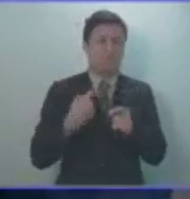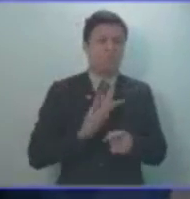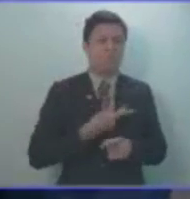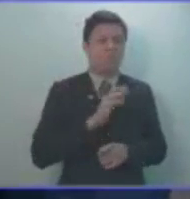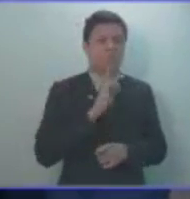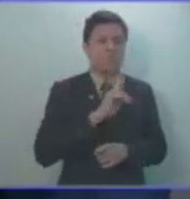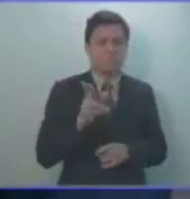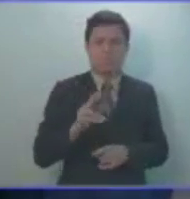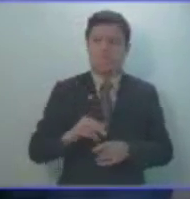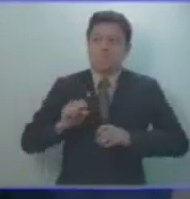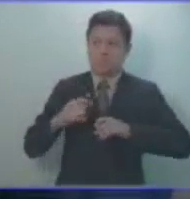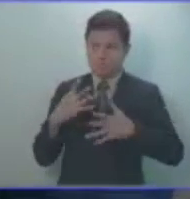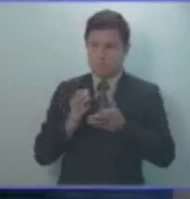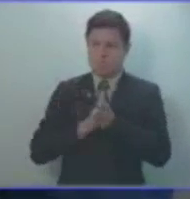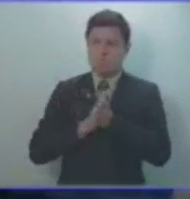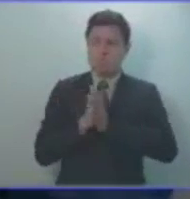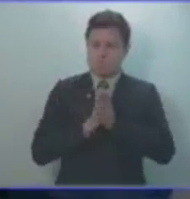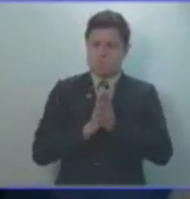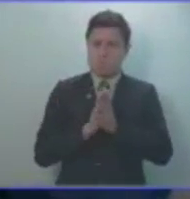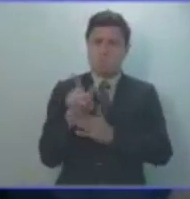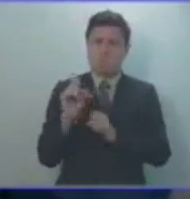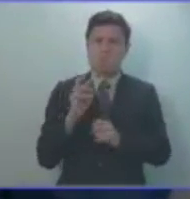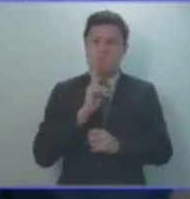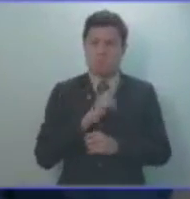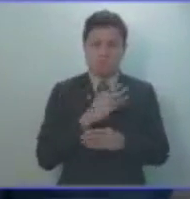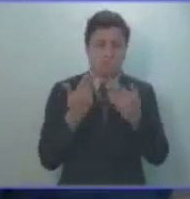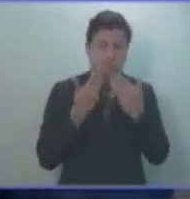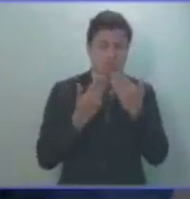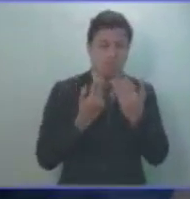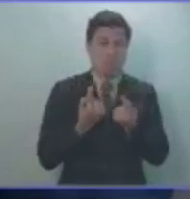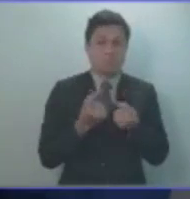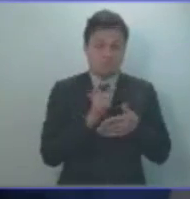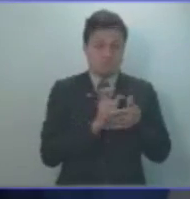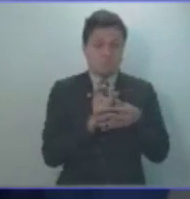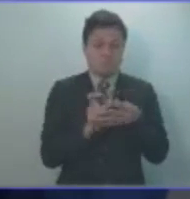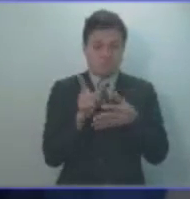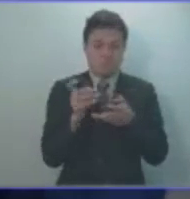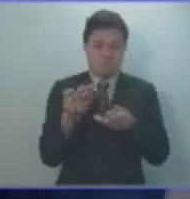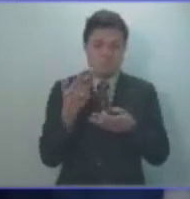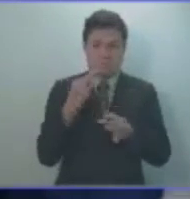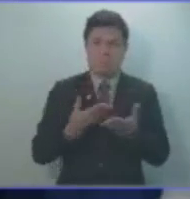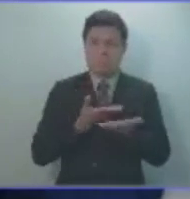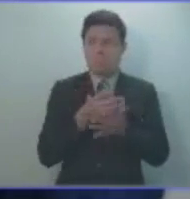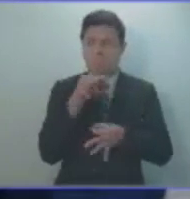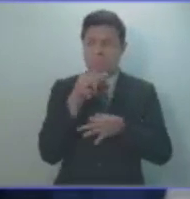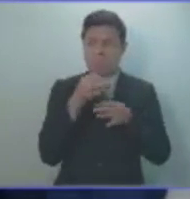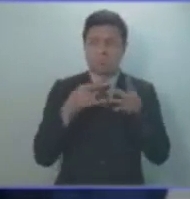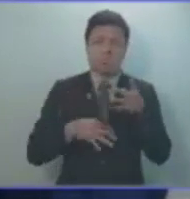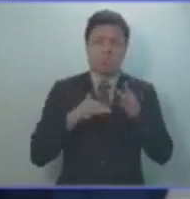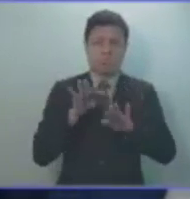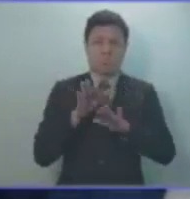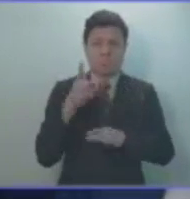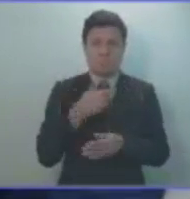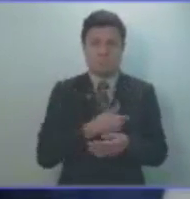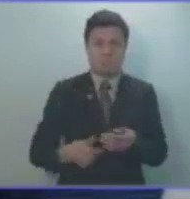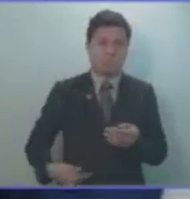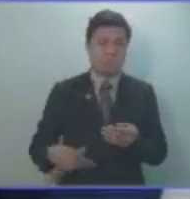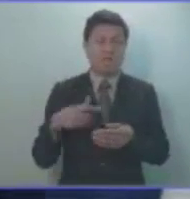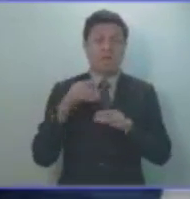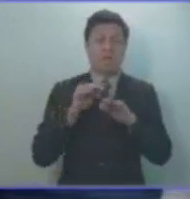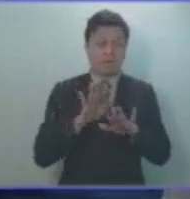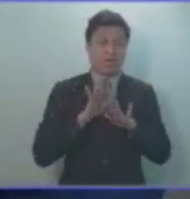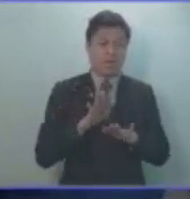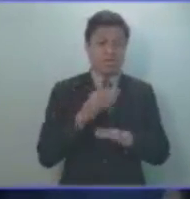respuesta. Y sí, me gustaría que nos dijera pues en qué unidad, porque queremos dar esa iniciativa de ley inmediatamente para poder suprimir